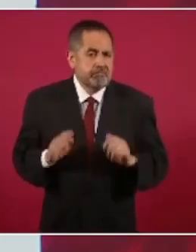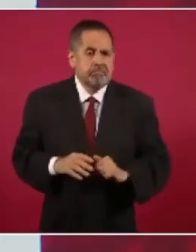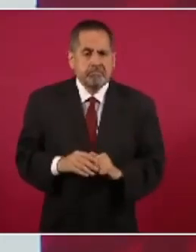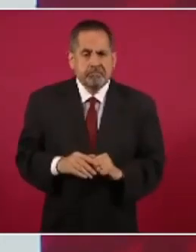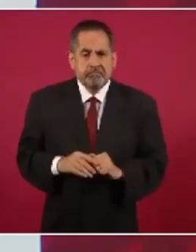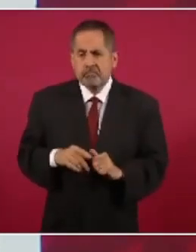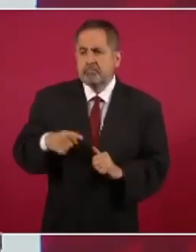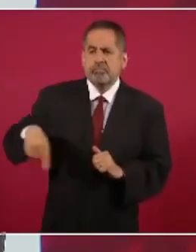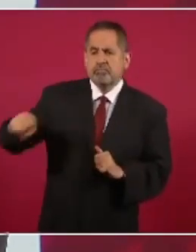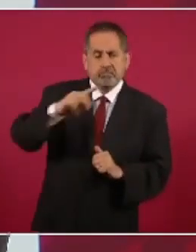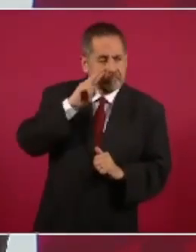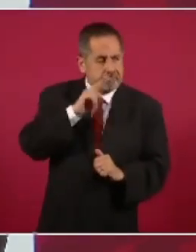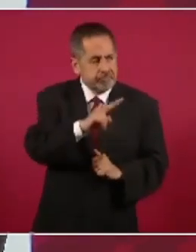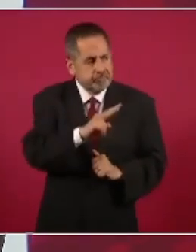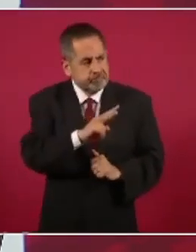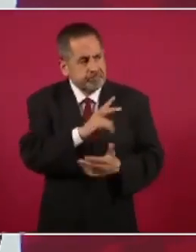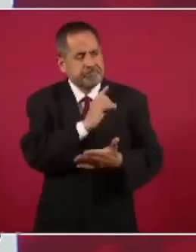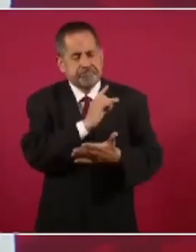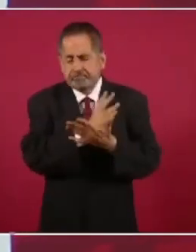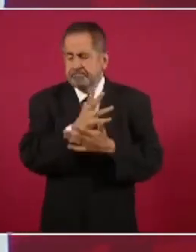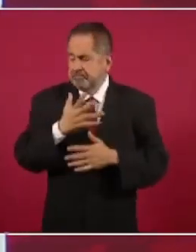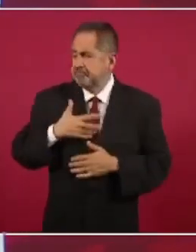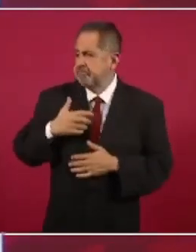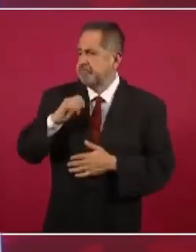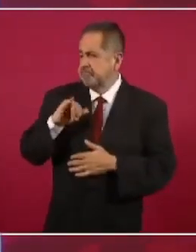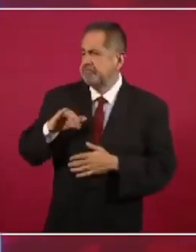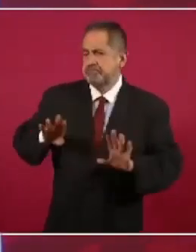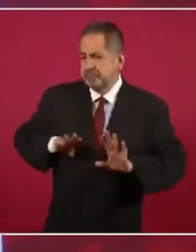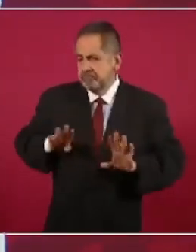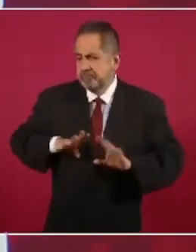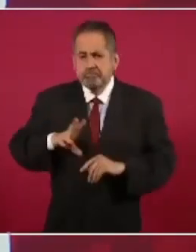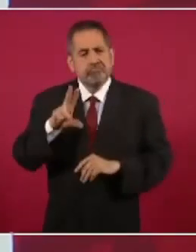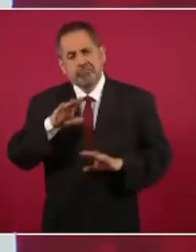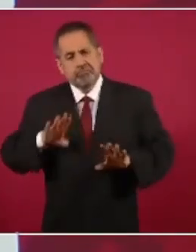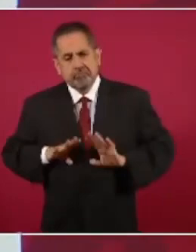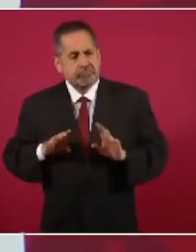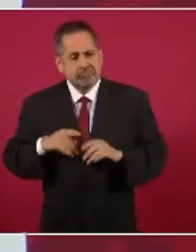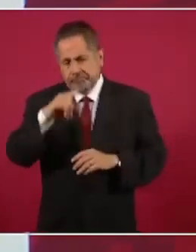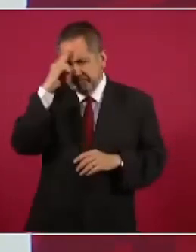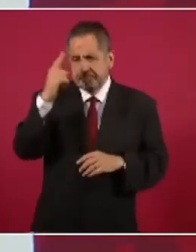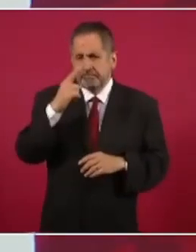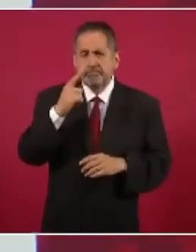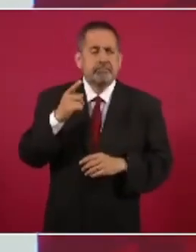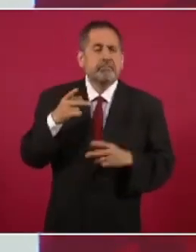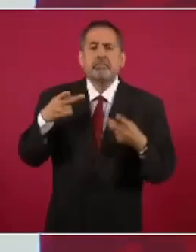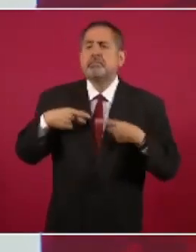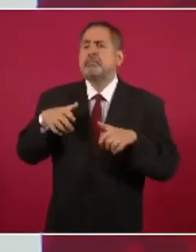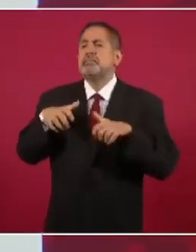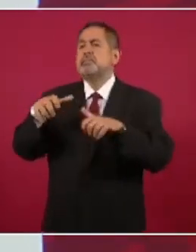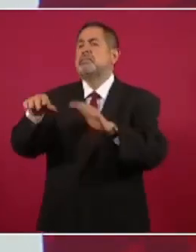ya se tendrían resultados. Una consulta ciudadana.